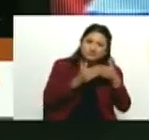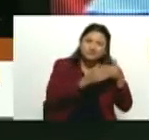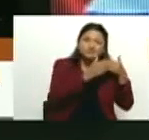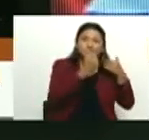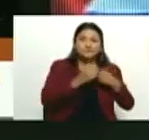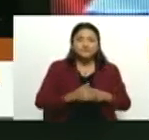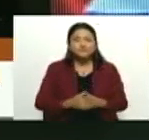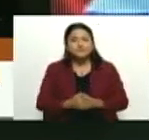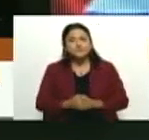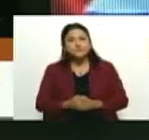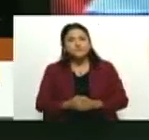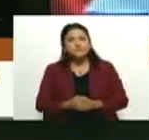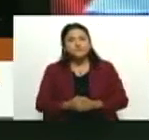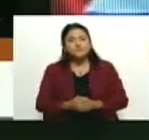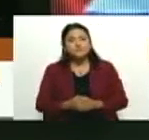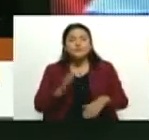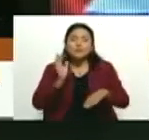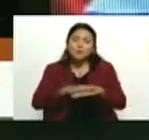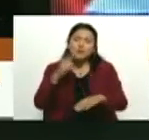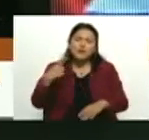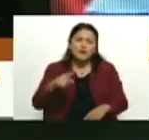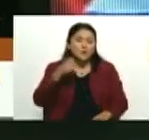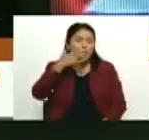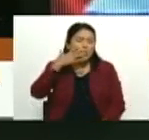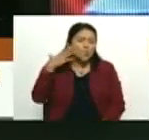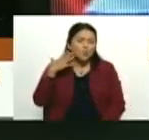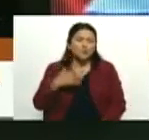Y no van a detenerse por su orgullo y por su soberbia.